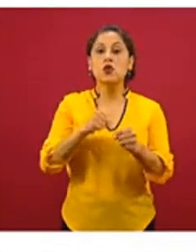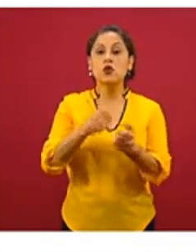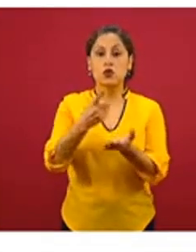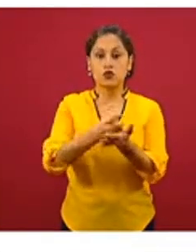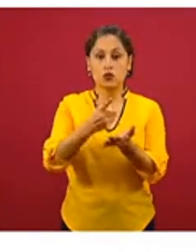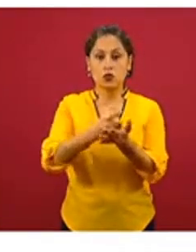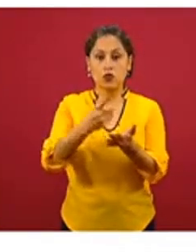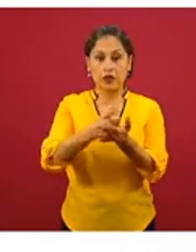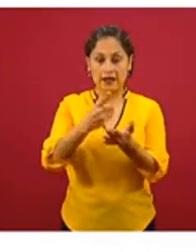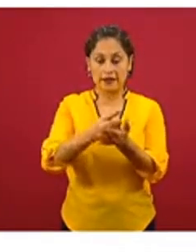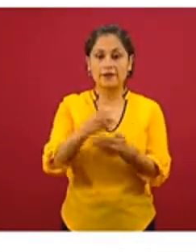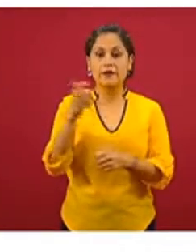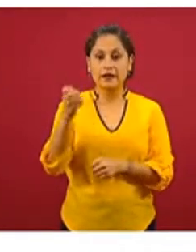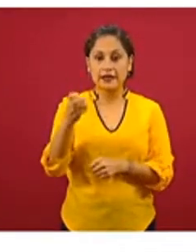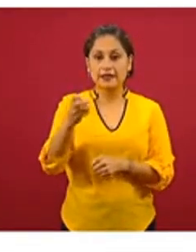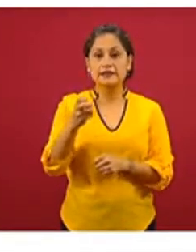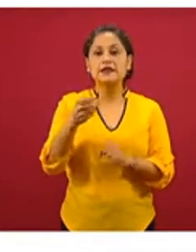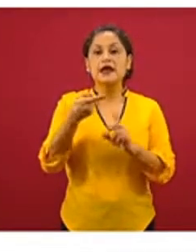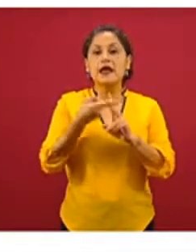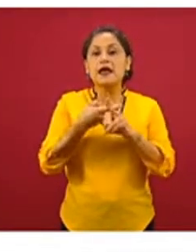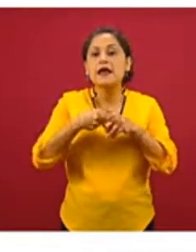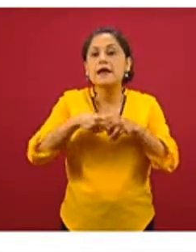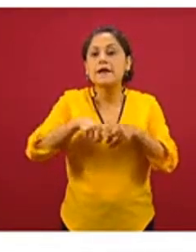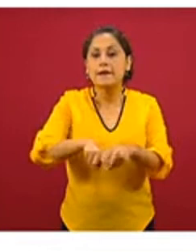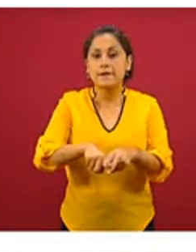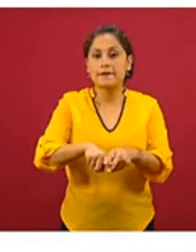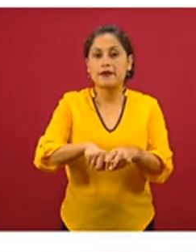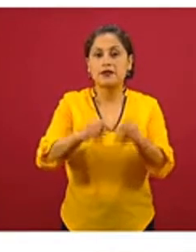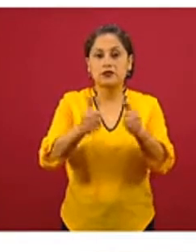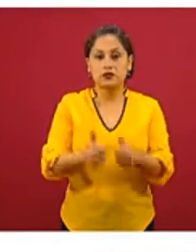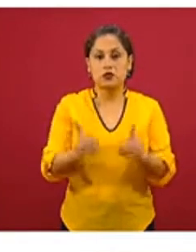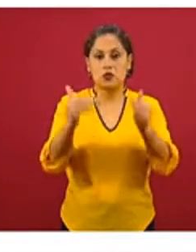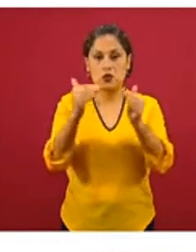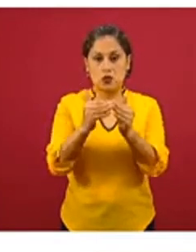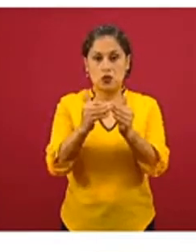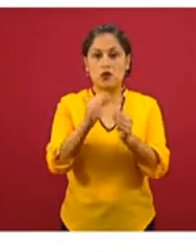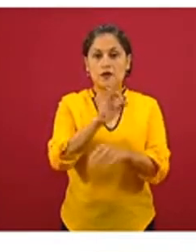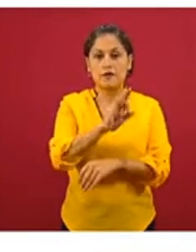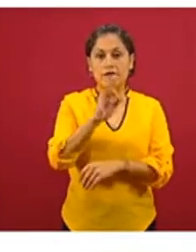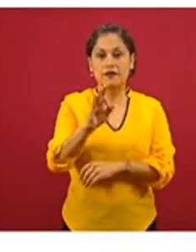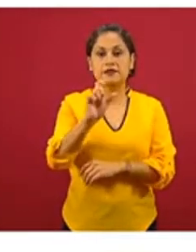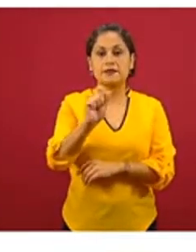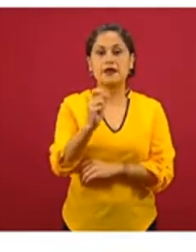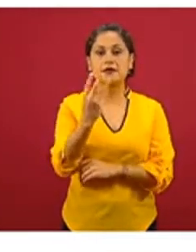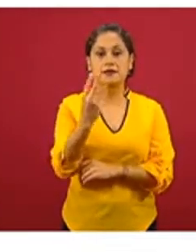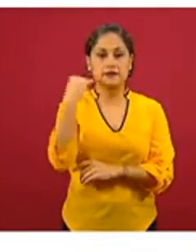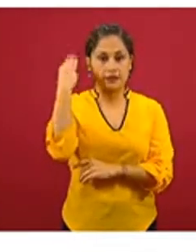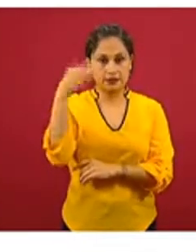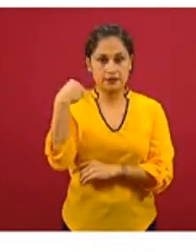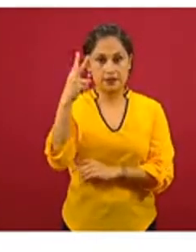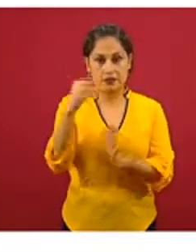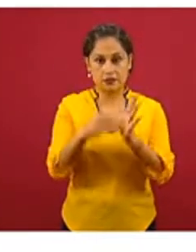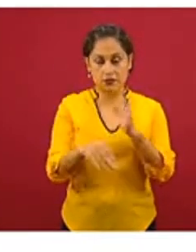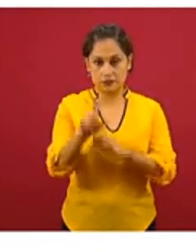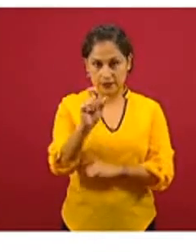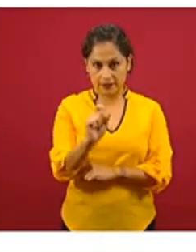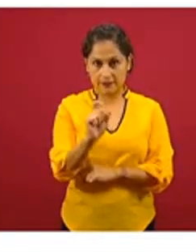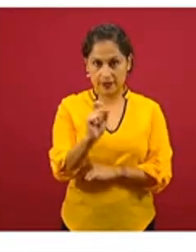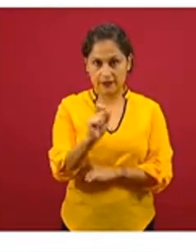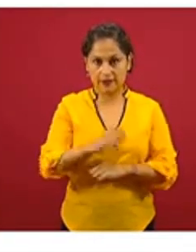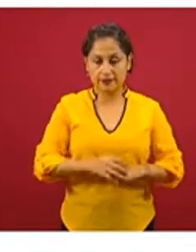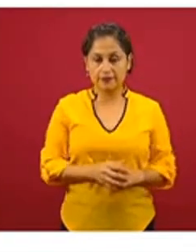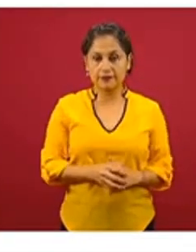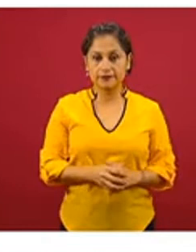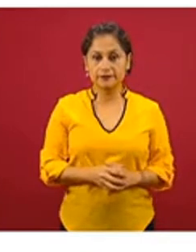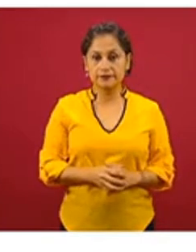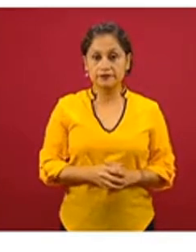Jornada Nacional de Sana Distancia, el 23 de marzo del año que está corriendo. Y vamos a presentar